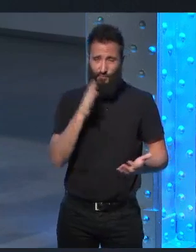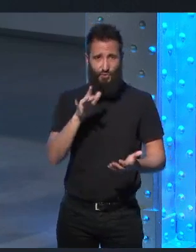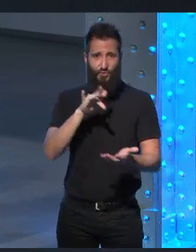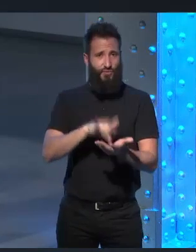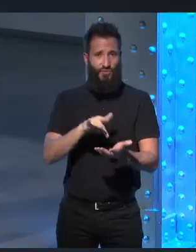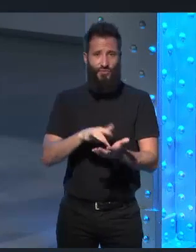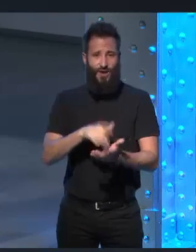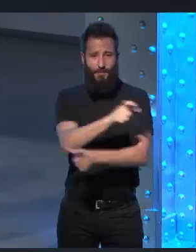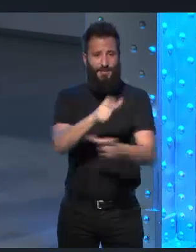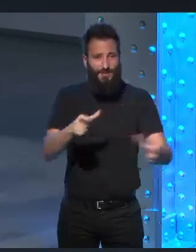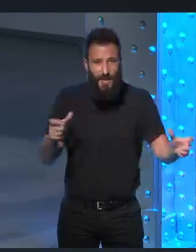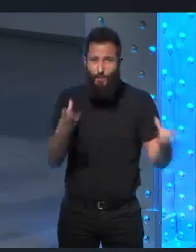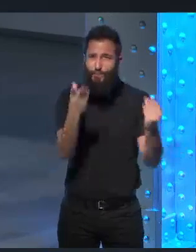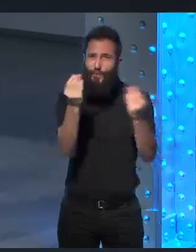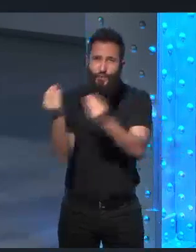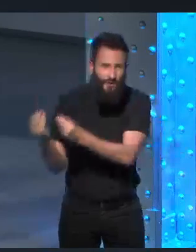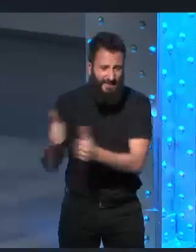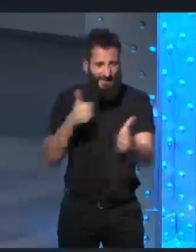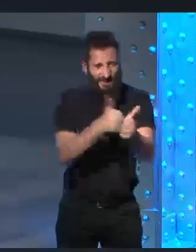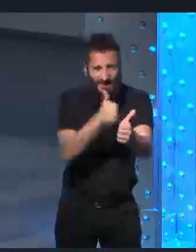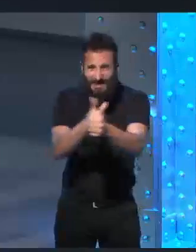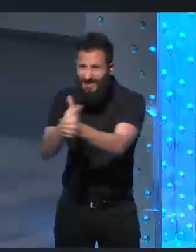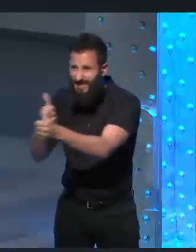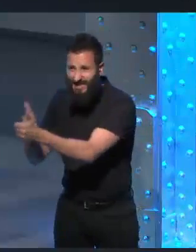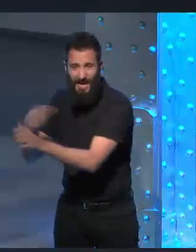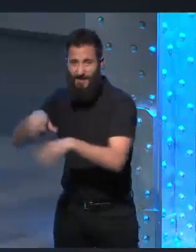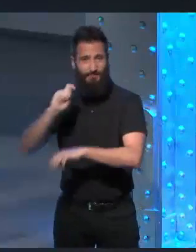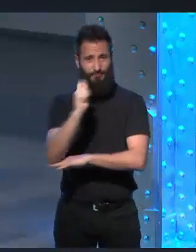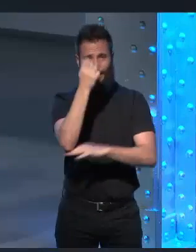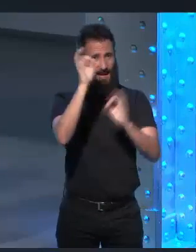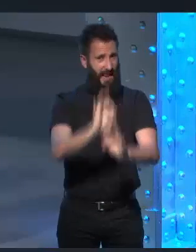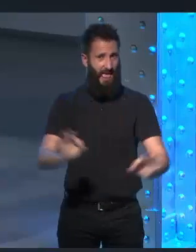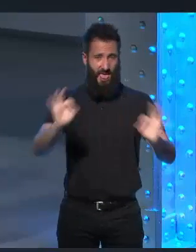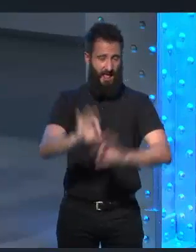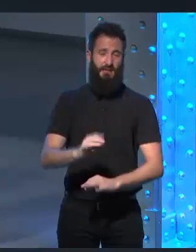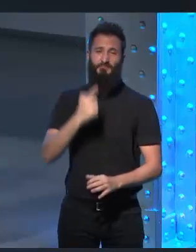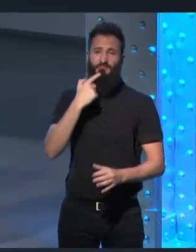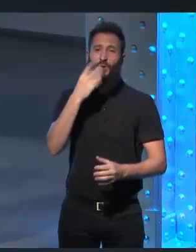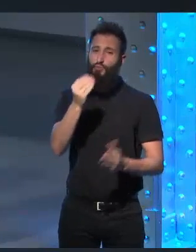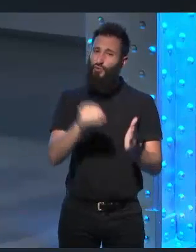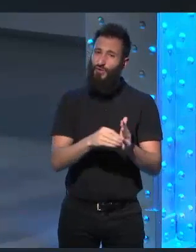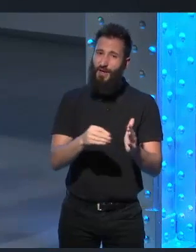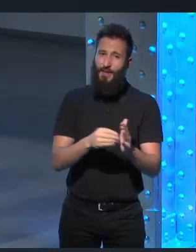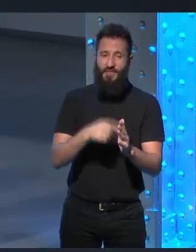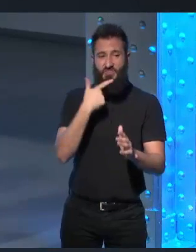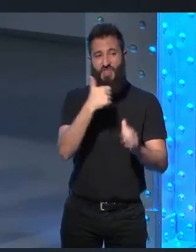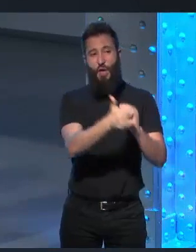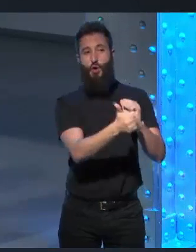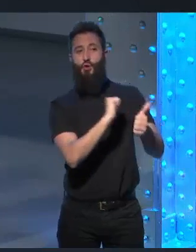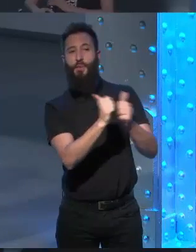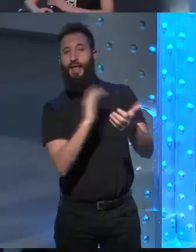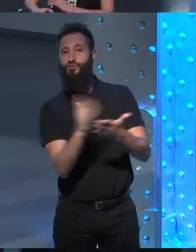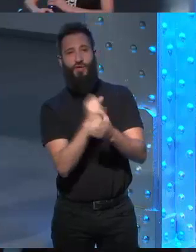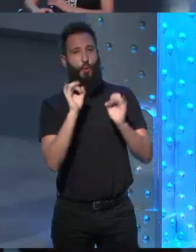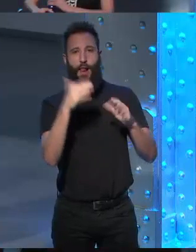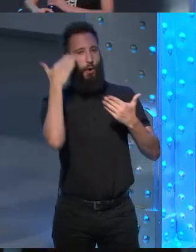acabas persiguiendo a un montón de gente que tiene todo el campo para correr. Sí, que muchas veces este tipo de acciones, toda copia se dice que es un homenaje y es una